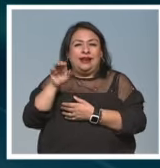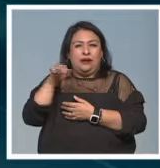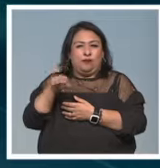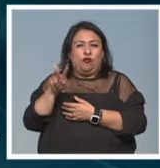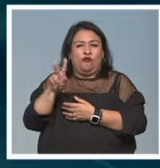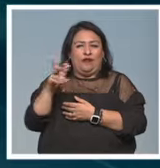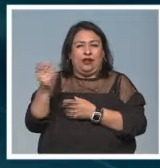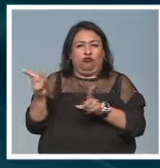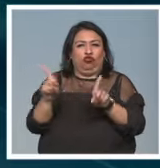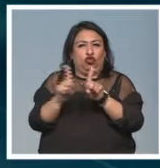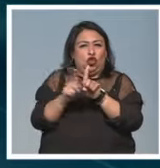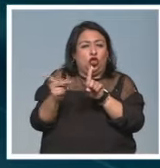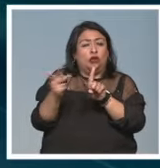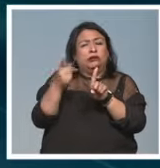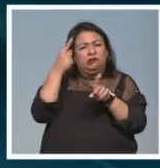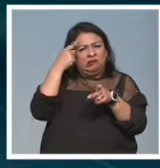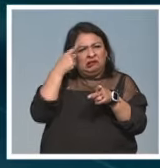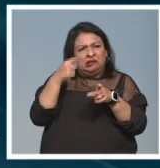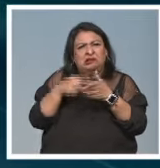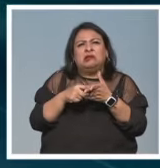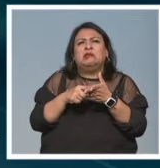Vargas. Creo que hemos hecho